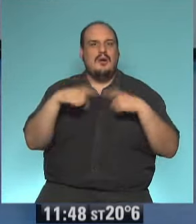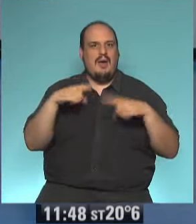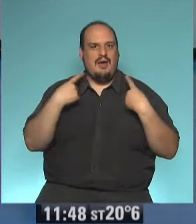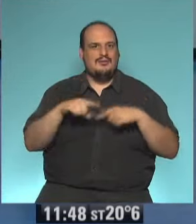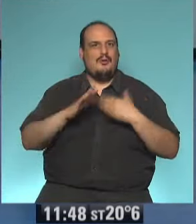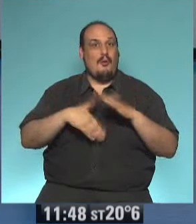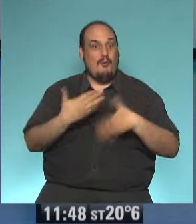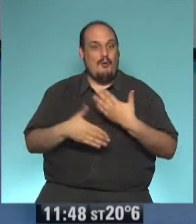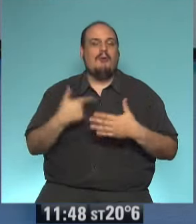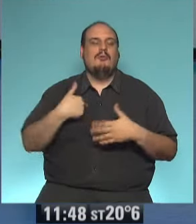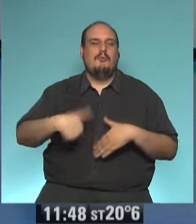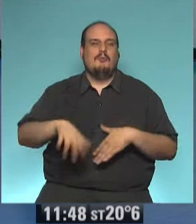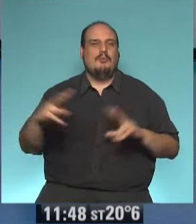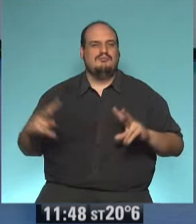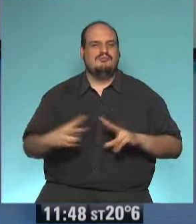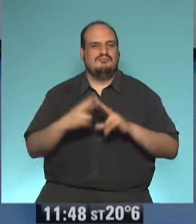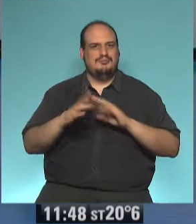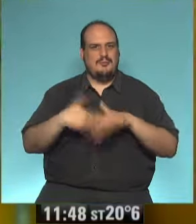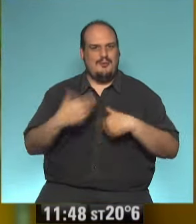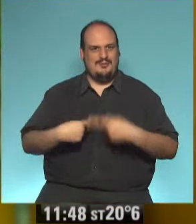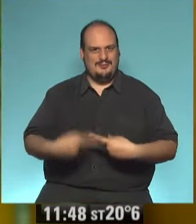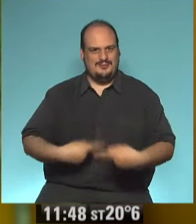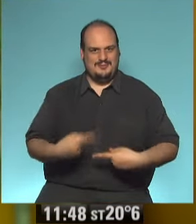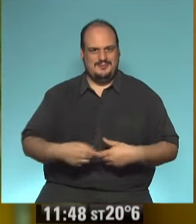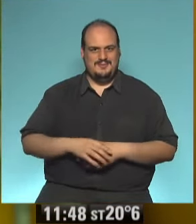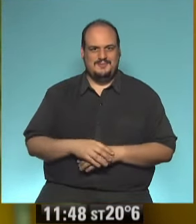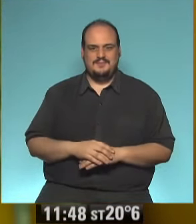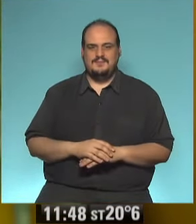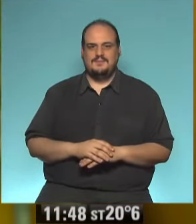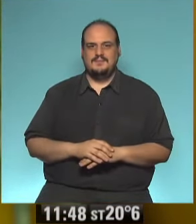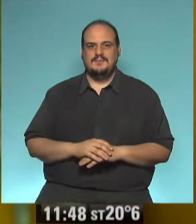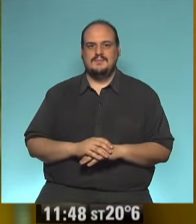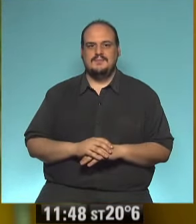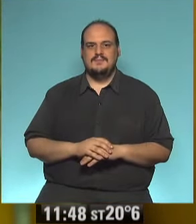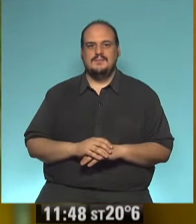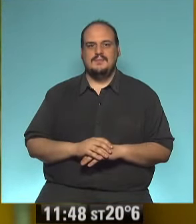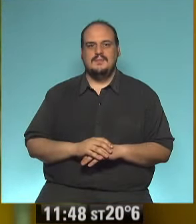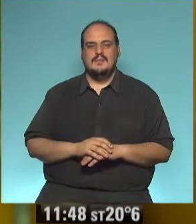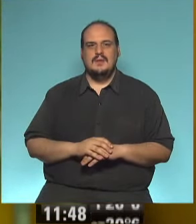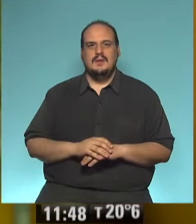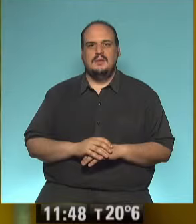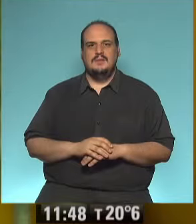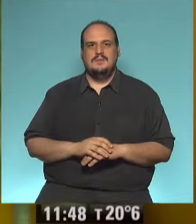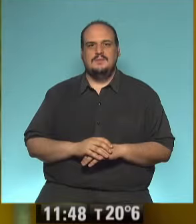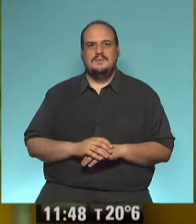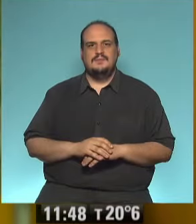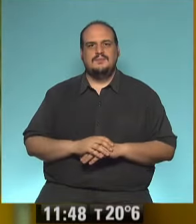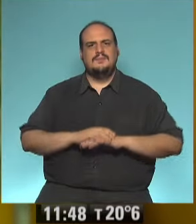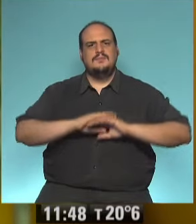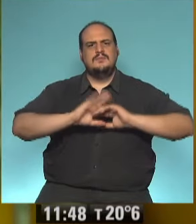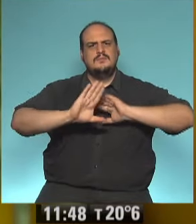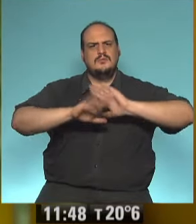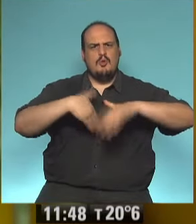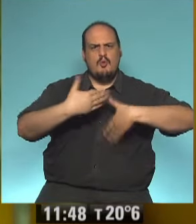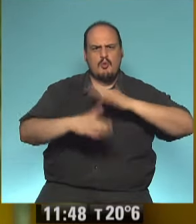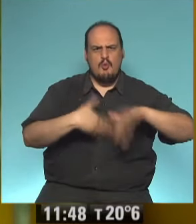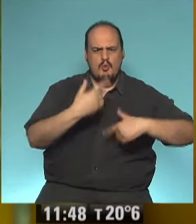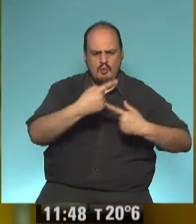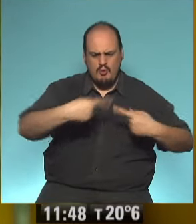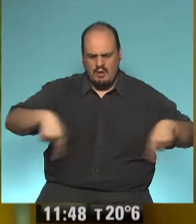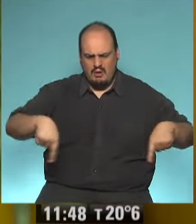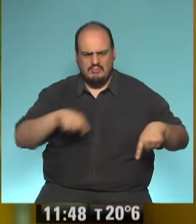Cuénticos y aquí nos reencontramos para seguir jugando. ¿Quién dijo que los juguetes son de